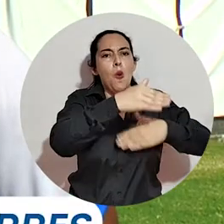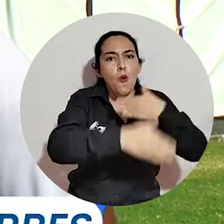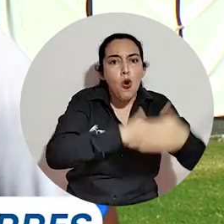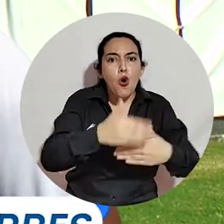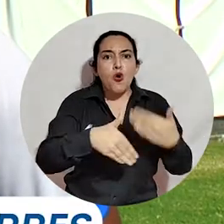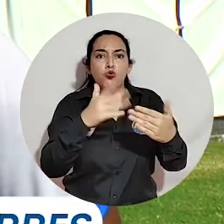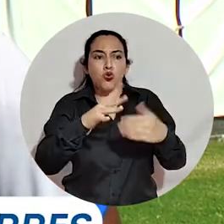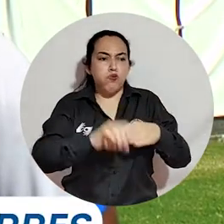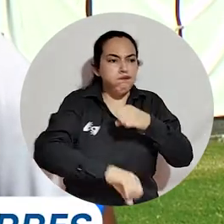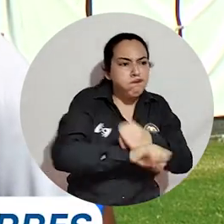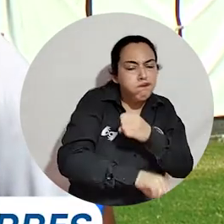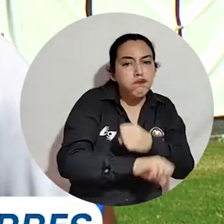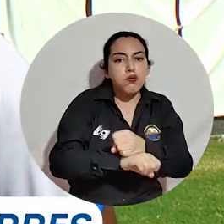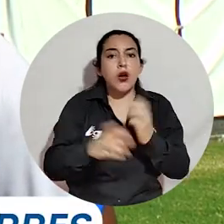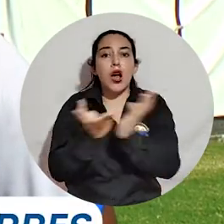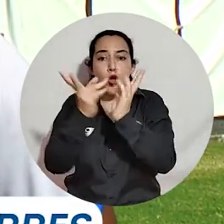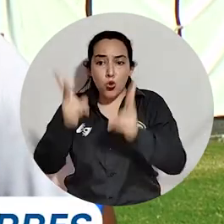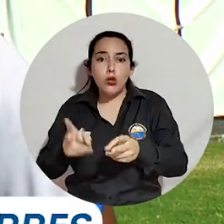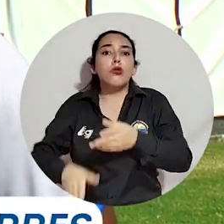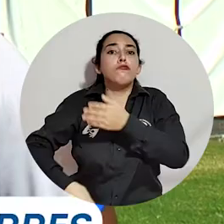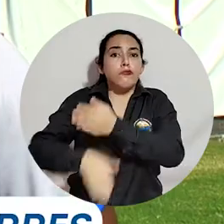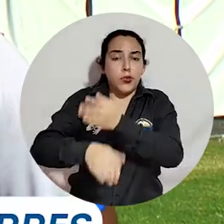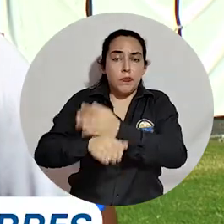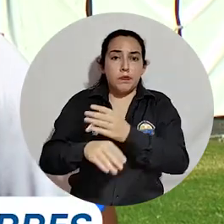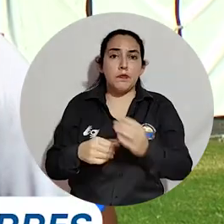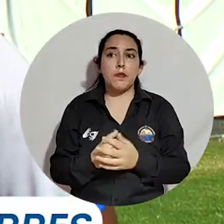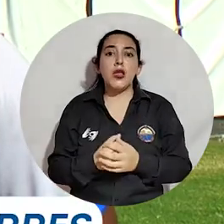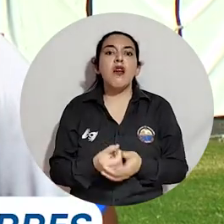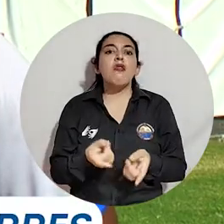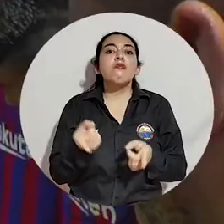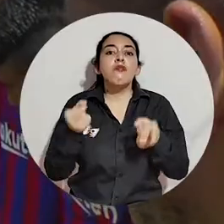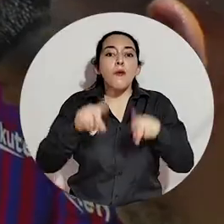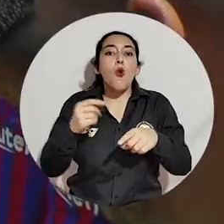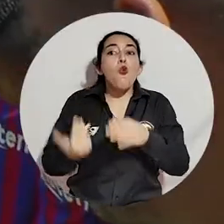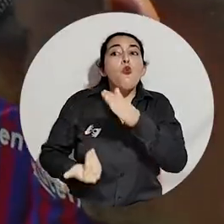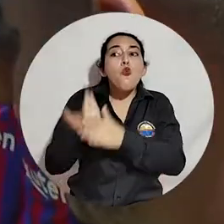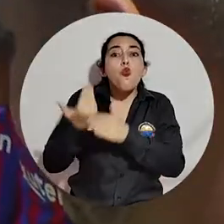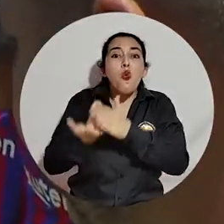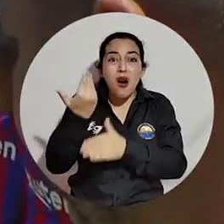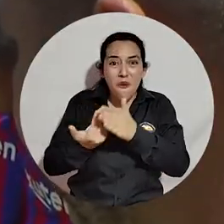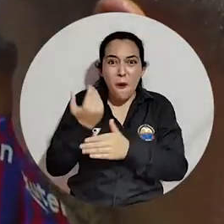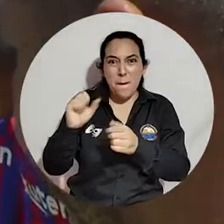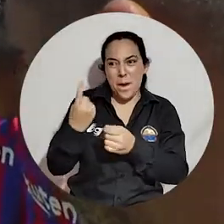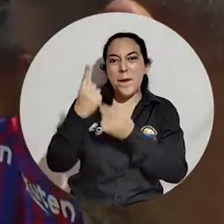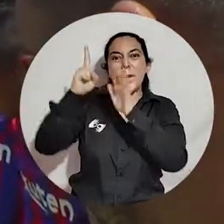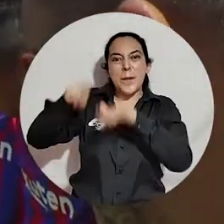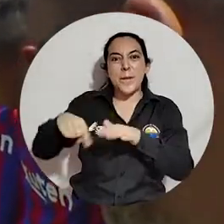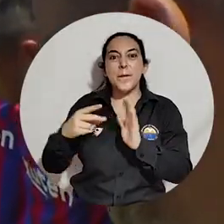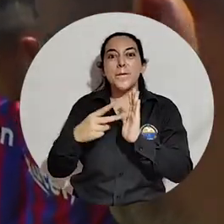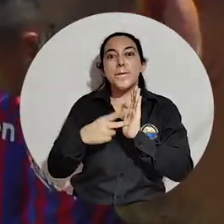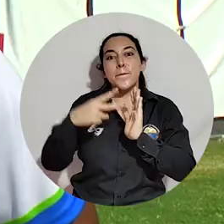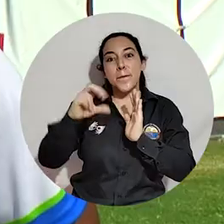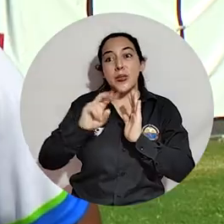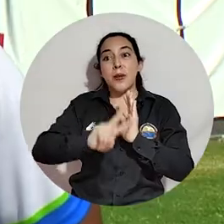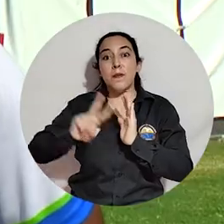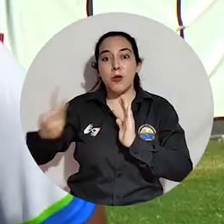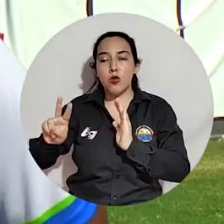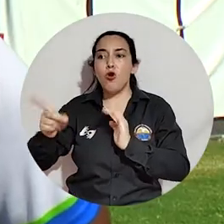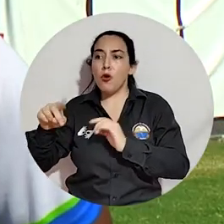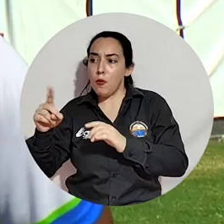todo ese trabajo, ese proceso de jugadores y estudiantes que todavía se mantienen en el proceso, sumado a aquellos que entran en el primer semestre